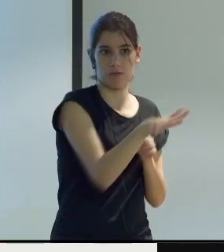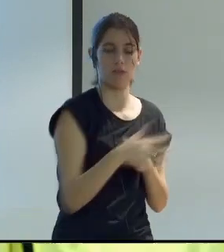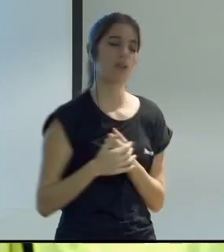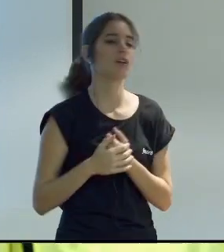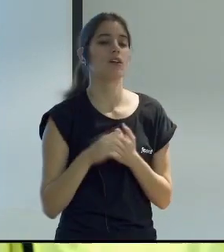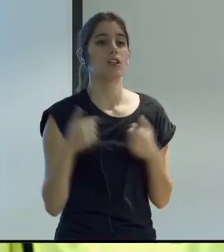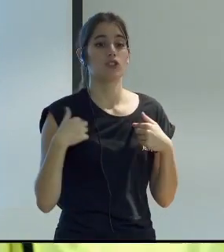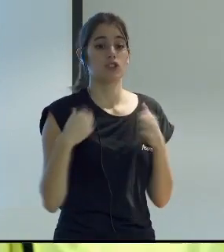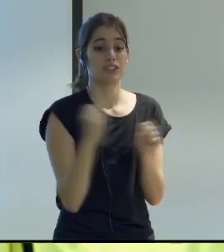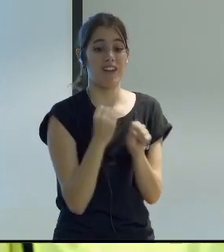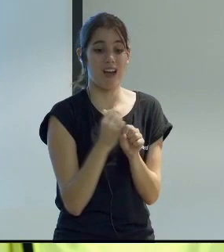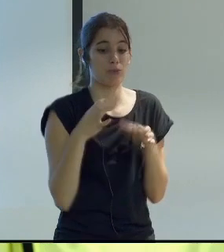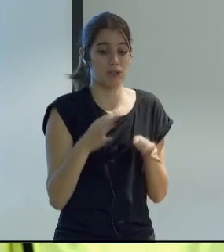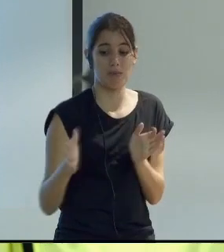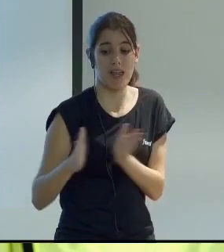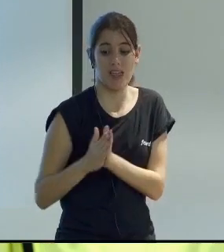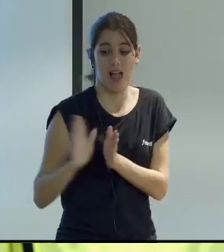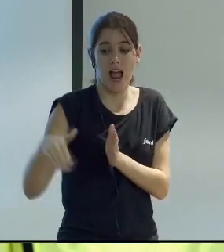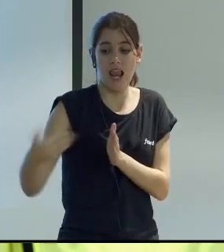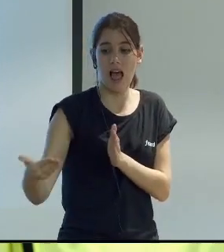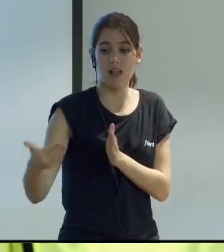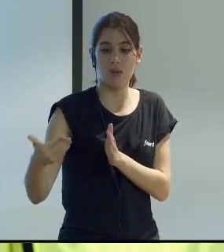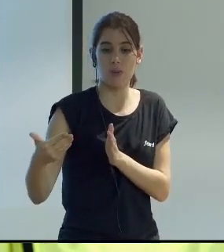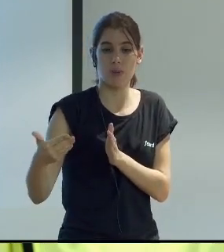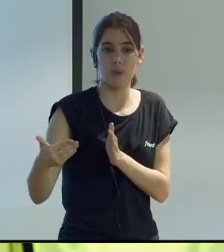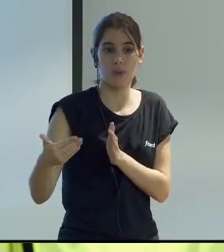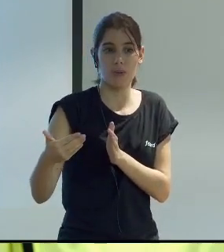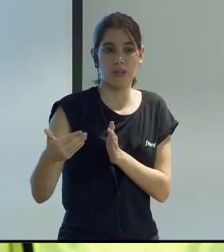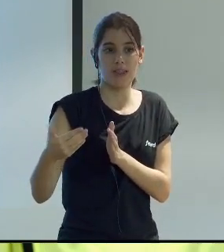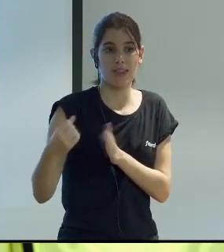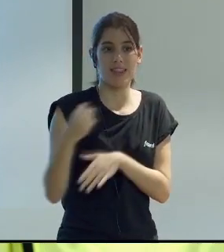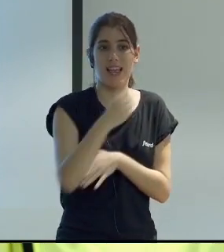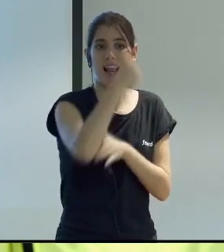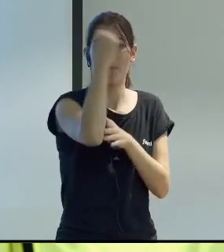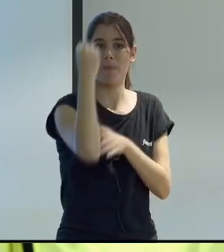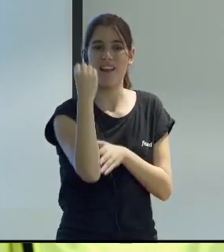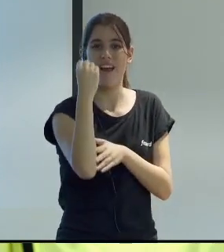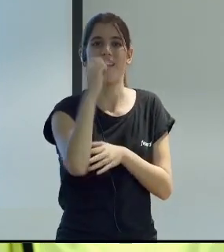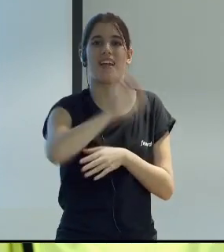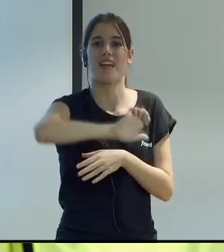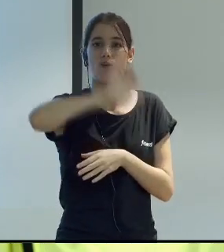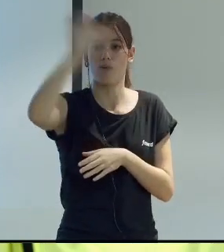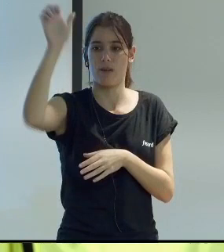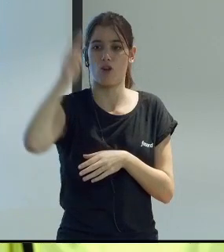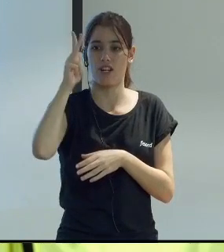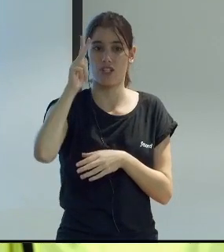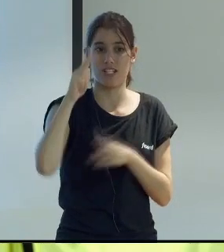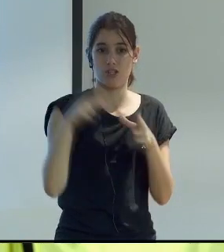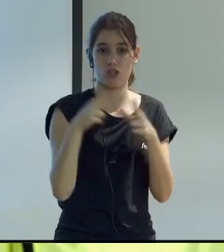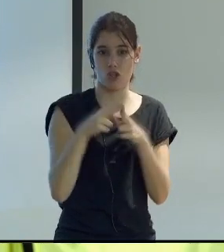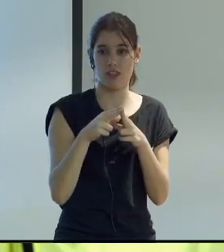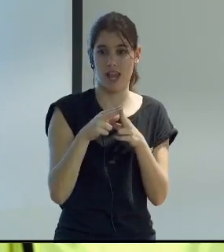trabajamos estrechamente con respecto del pilar europeo de derechos sociales. No han de